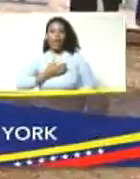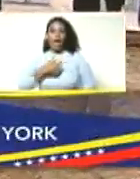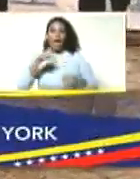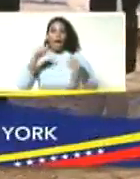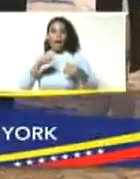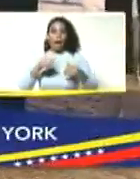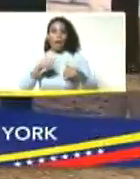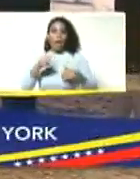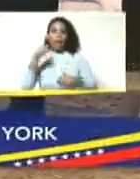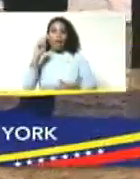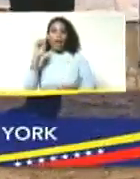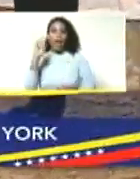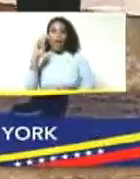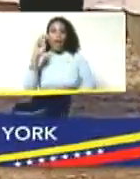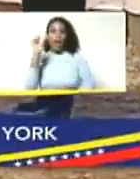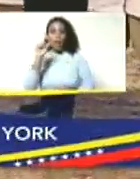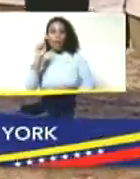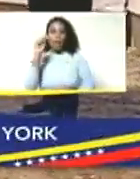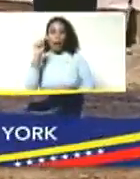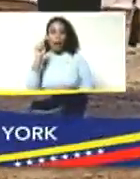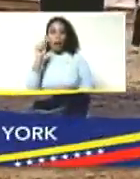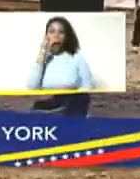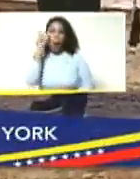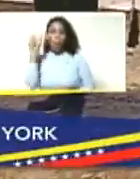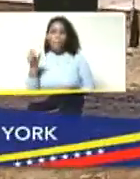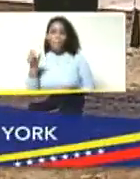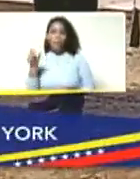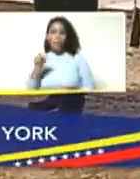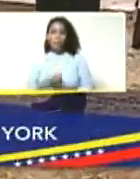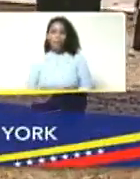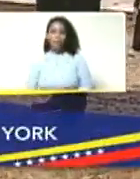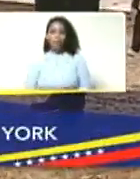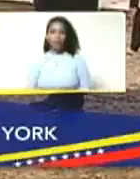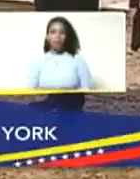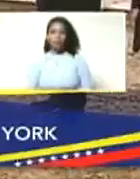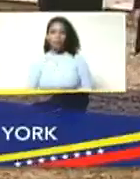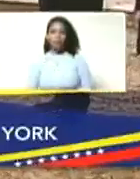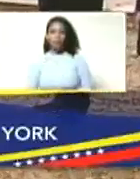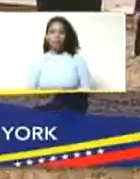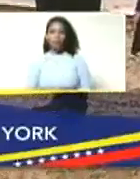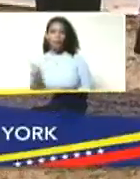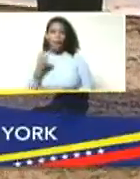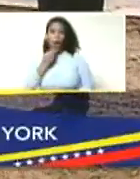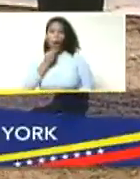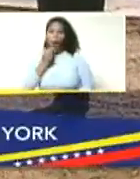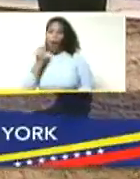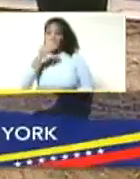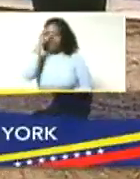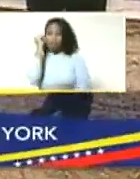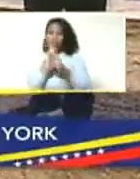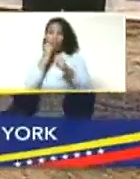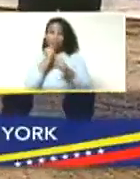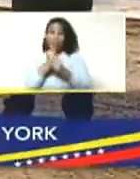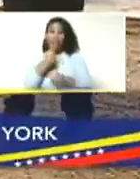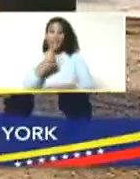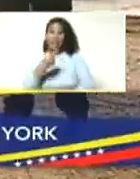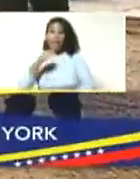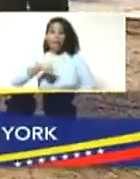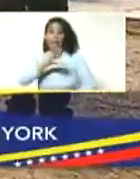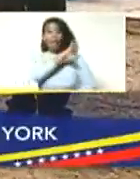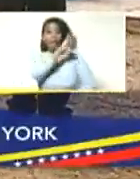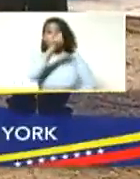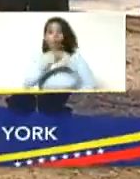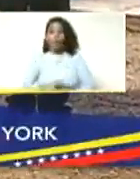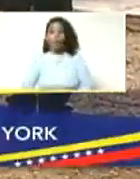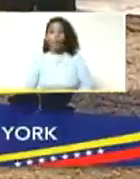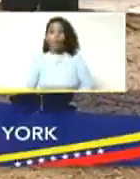el joven Rainer Pulido. Rainer, muchacho trabajador, dice aquí la directora. Muchacho